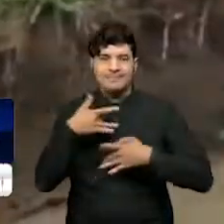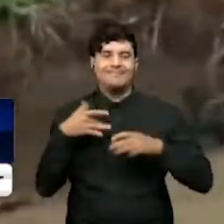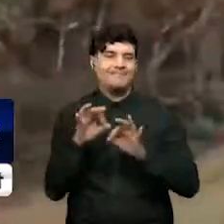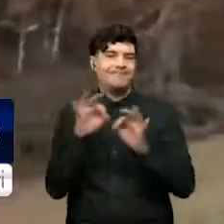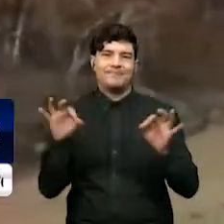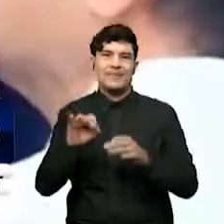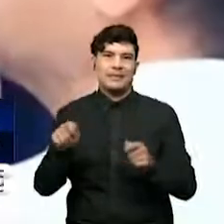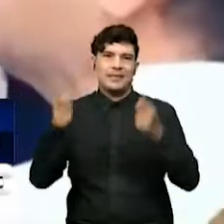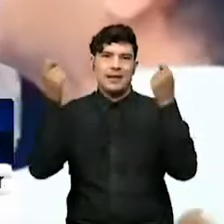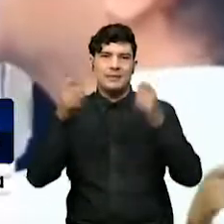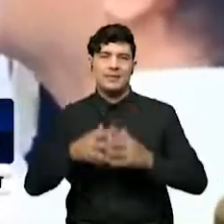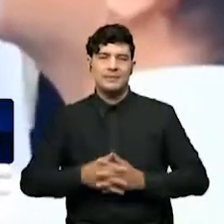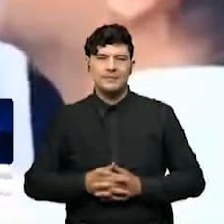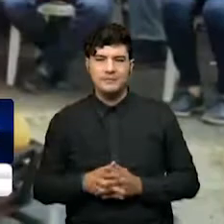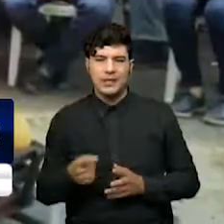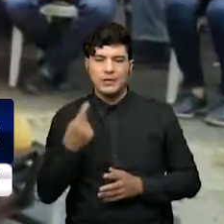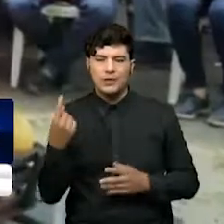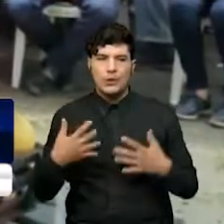lesionado.